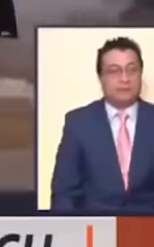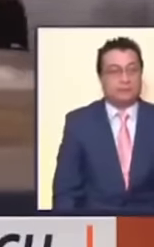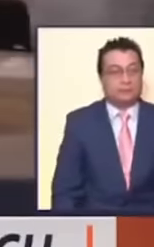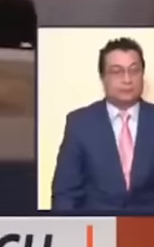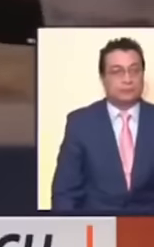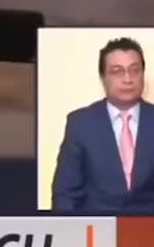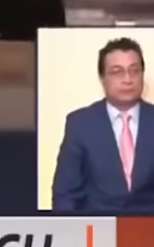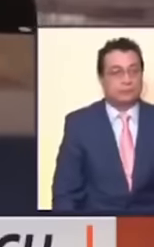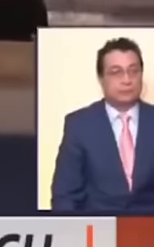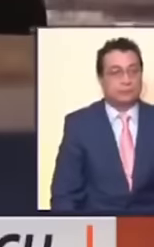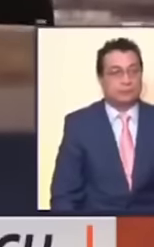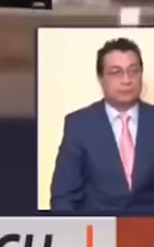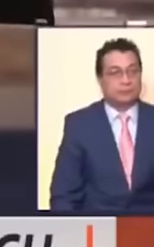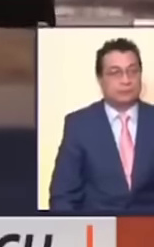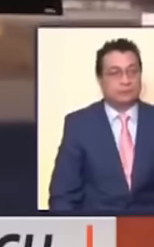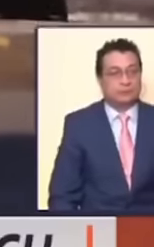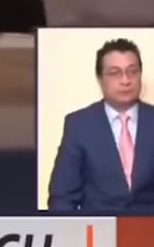lejos.